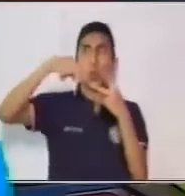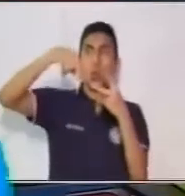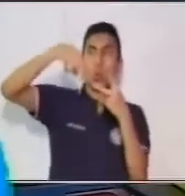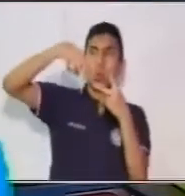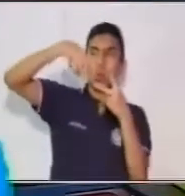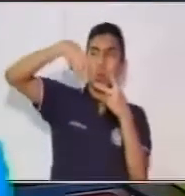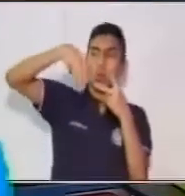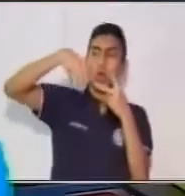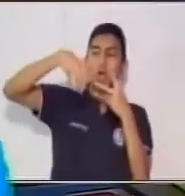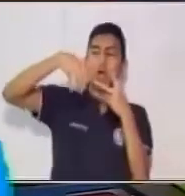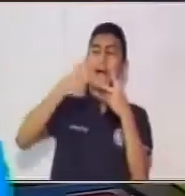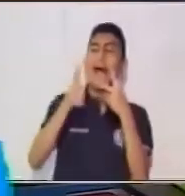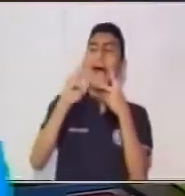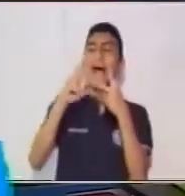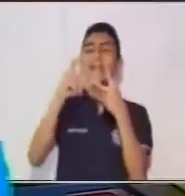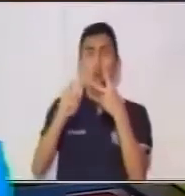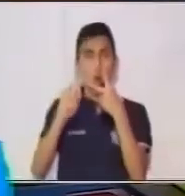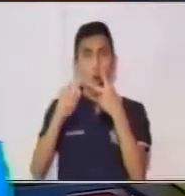arco.